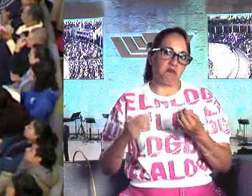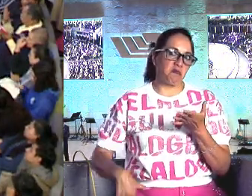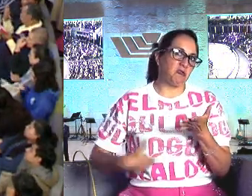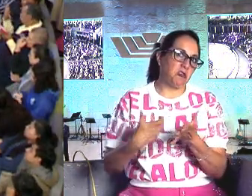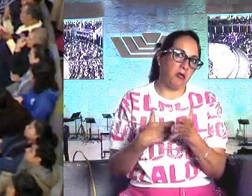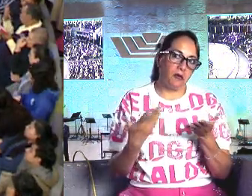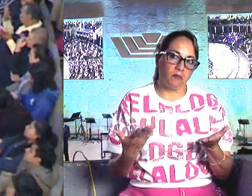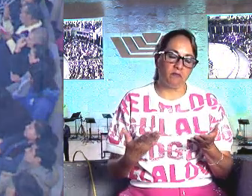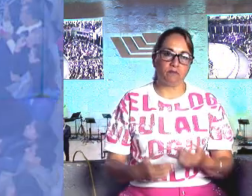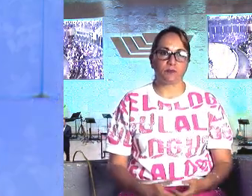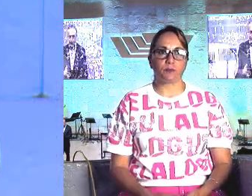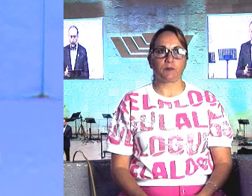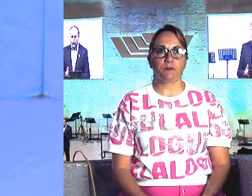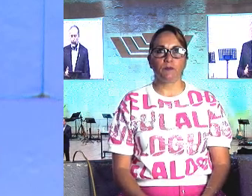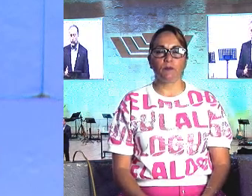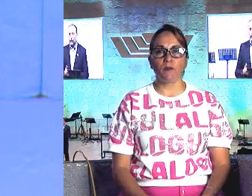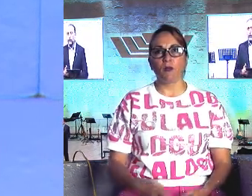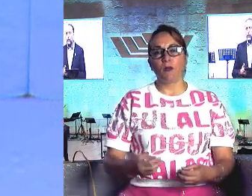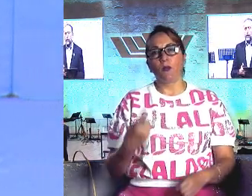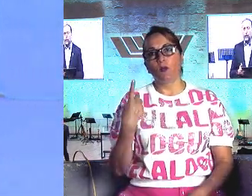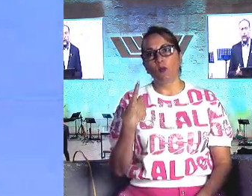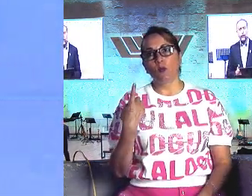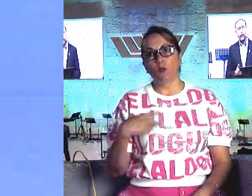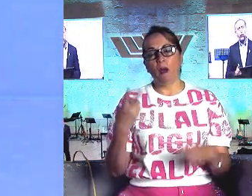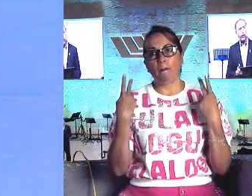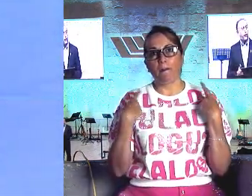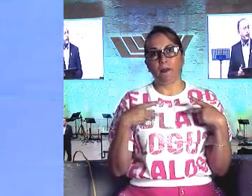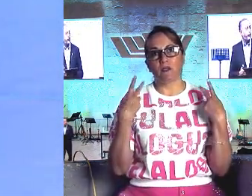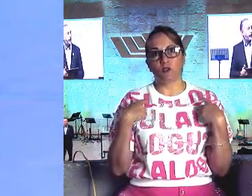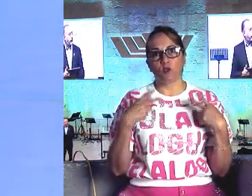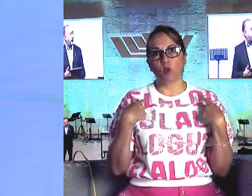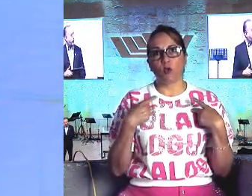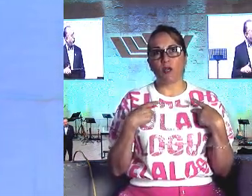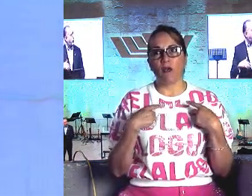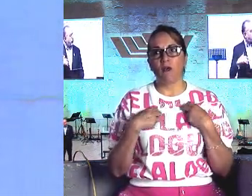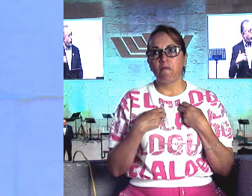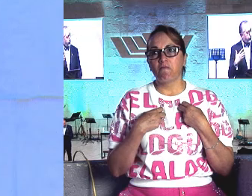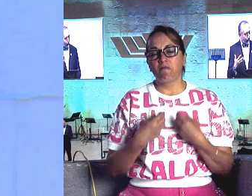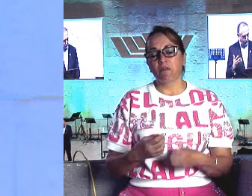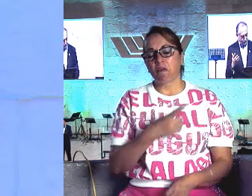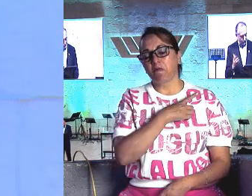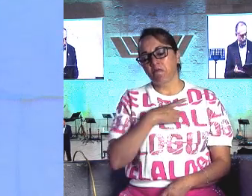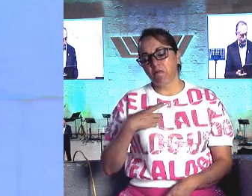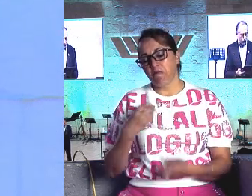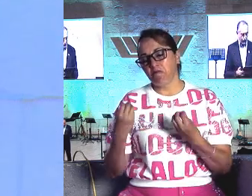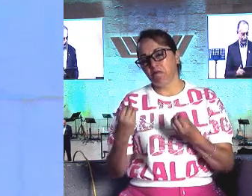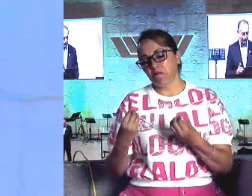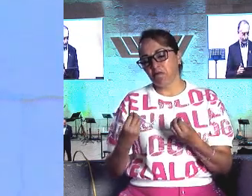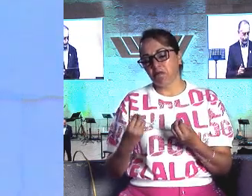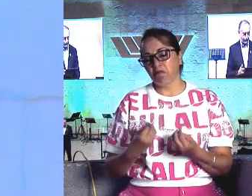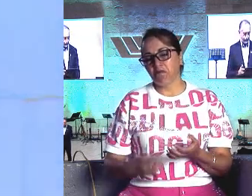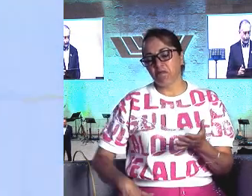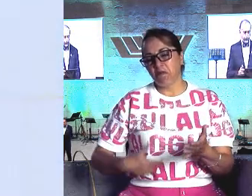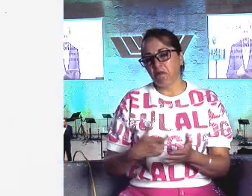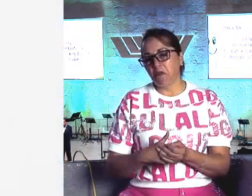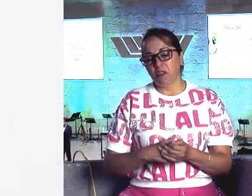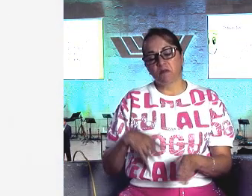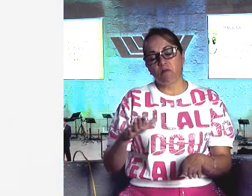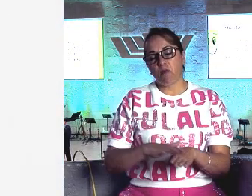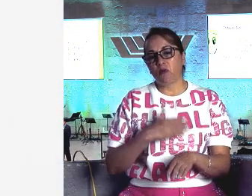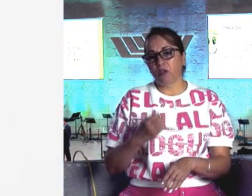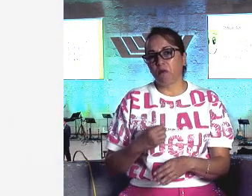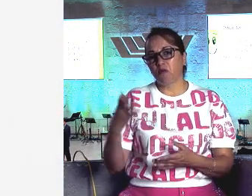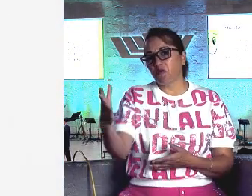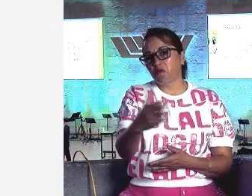crédito. Y una persona endeudada regularmente es alguien que ha ido tomando malas decisiones, basados